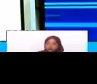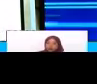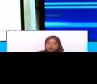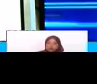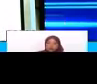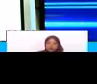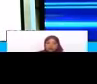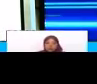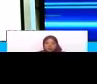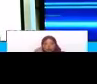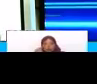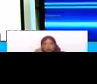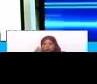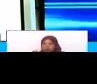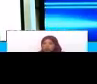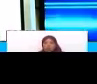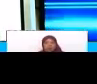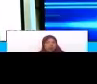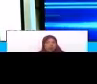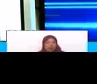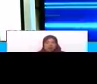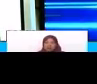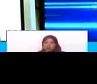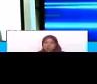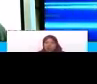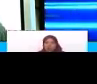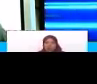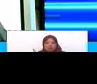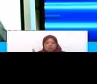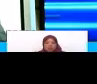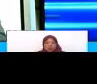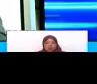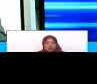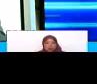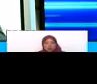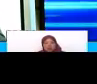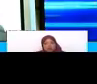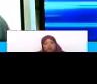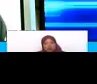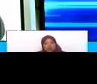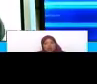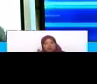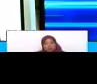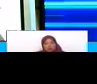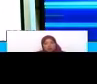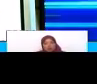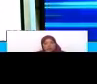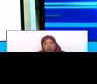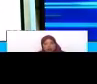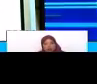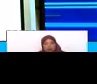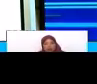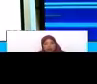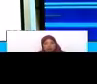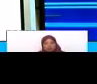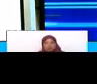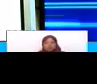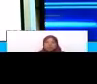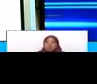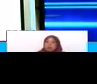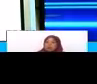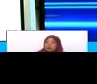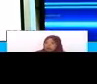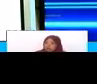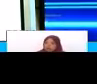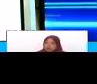Sigue creyéndolo, ¿viste, ExxonMobil? Sigue creyéndolo. Nosotros estamos aquí. Aquí te esperamos, ExxonMobil, cuando